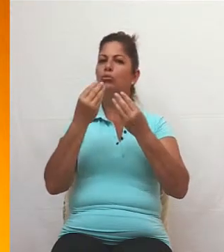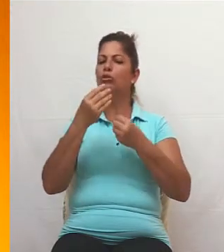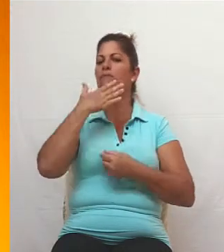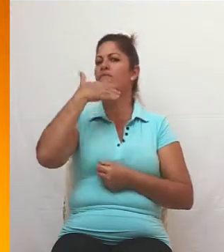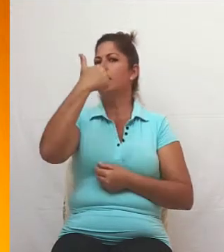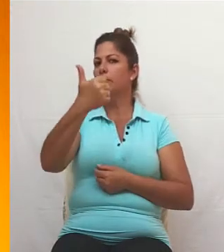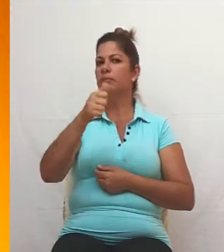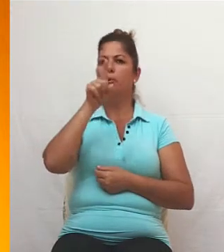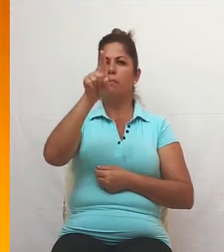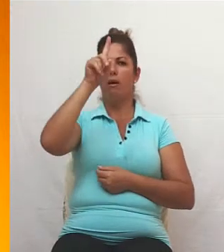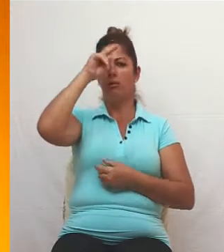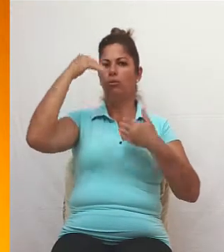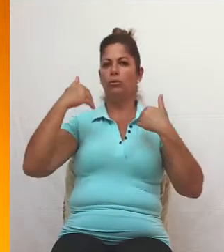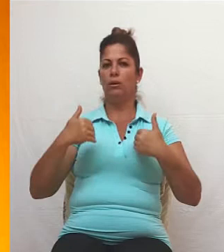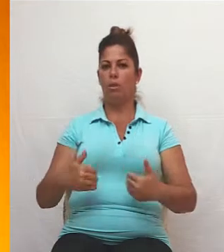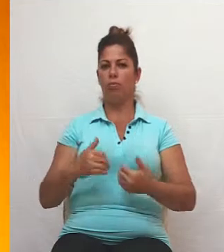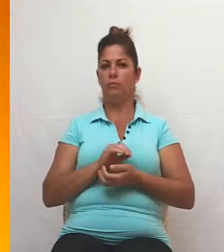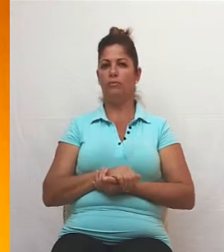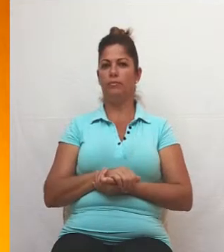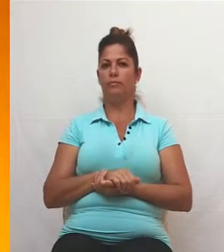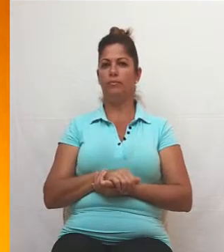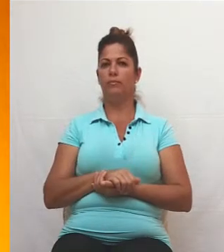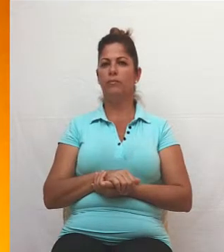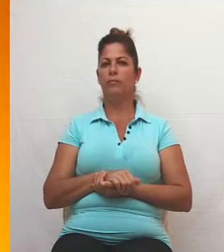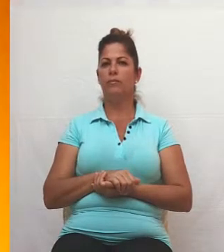amplios beneficios para tu salud